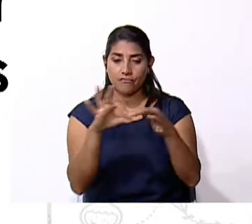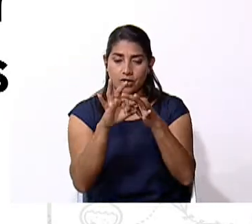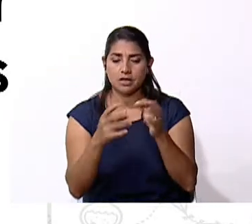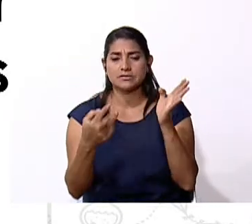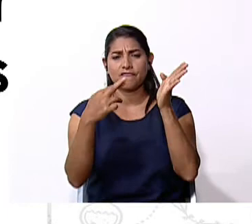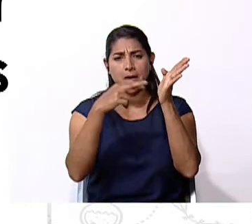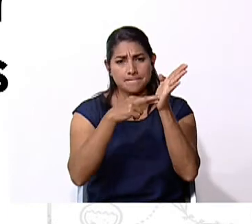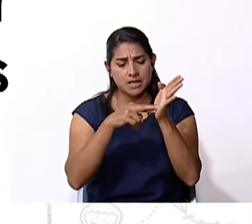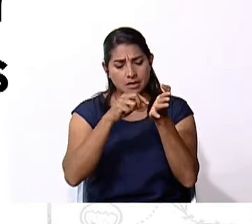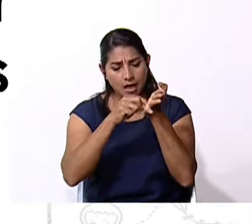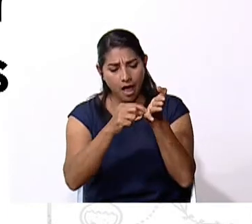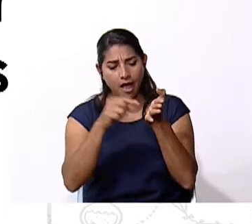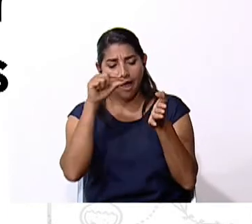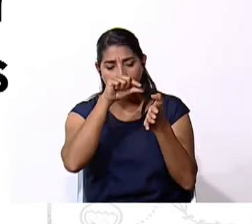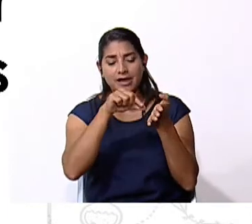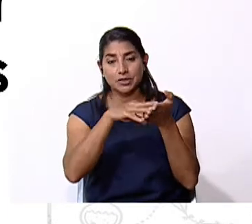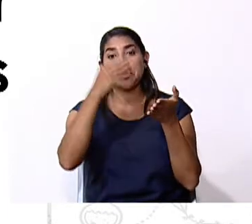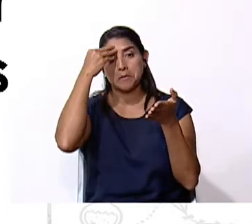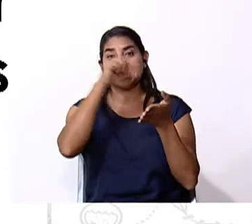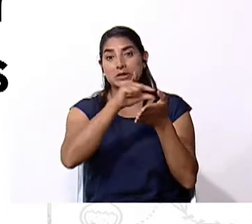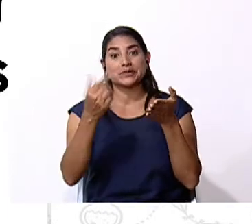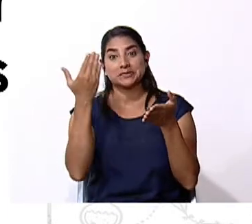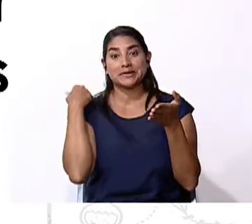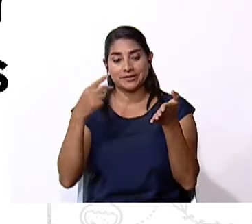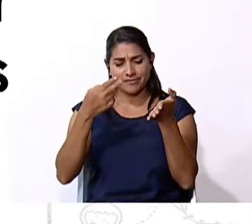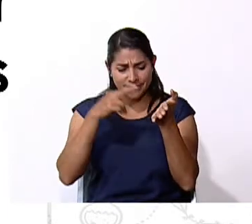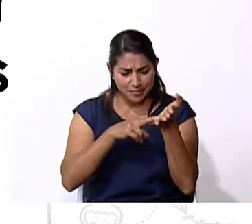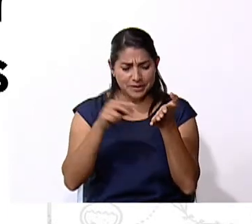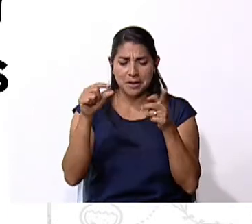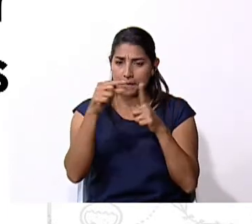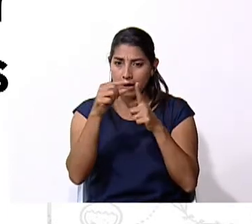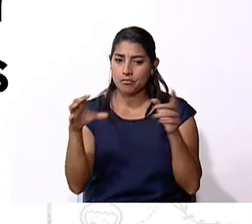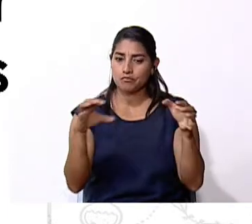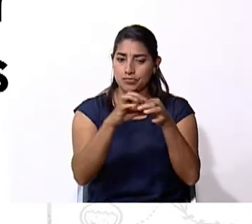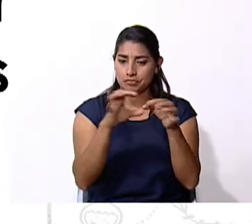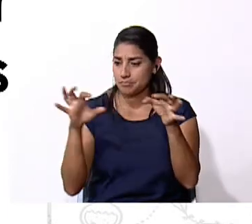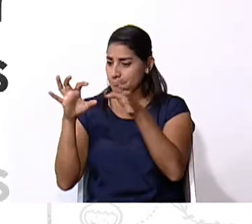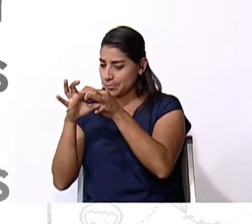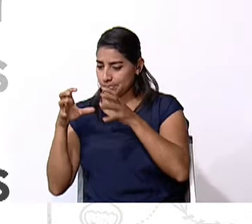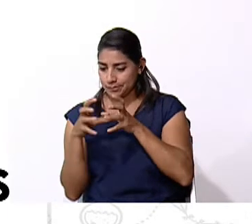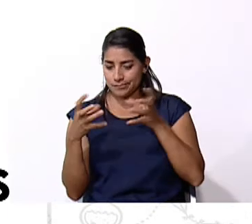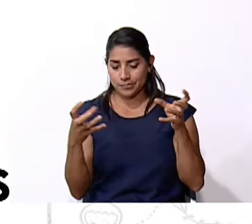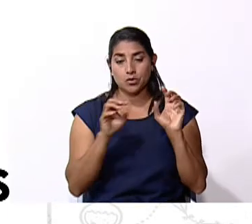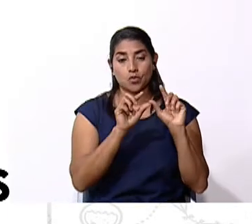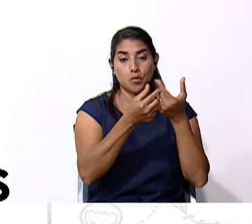repiten. Eso también aprendimos la semana pasada, ¿cierto? Muy bien.